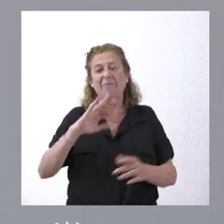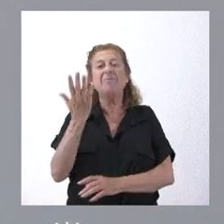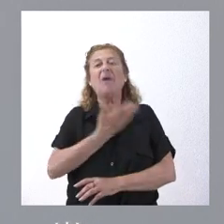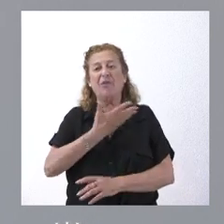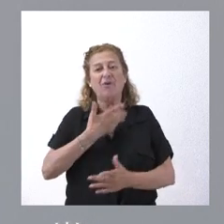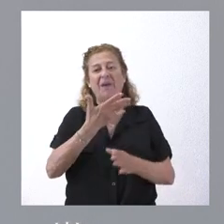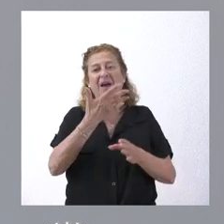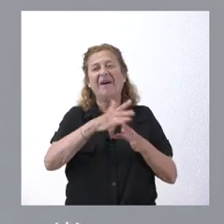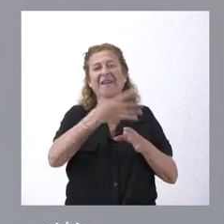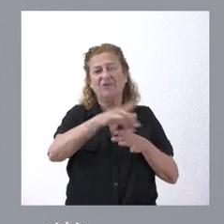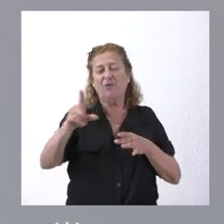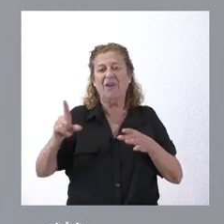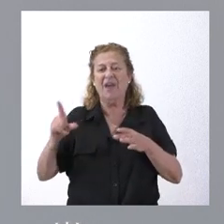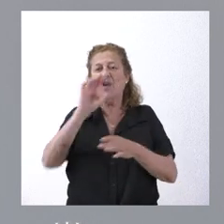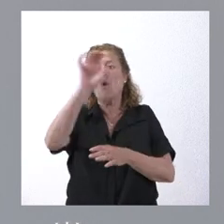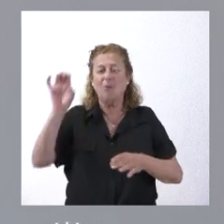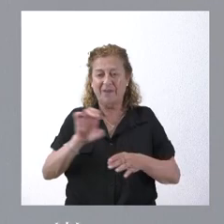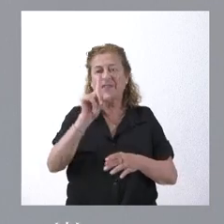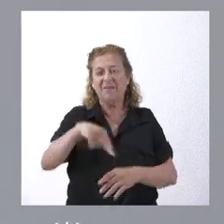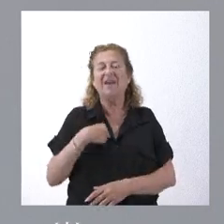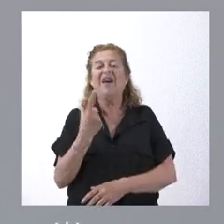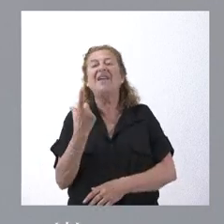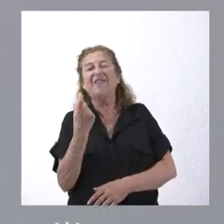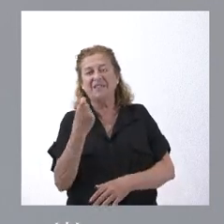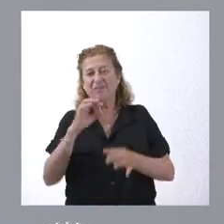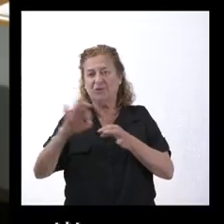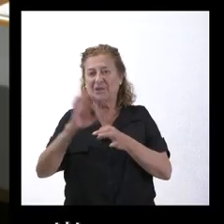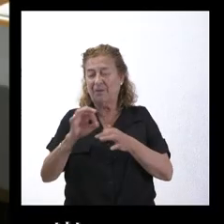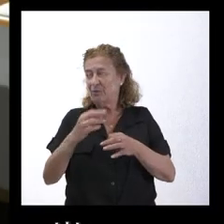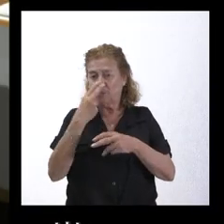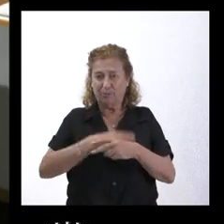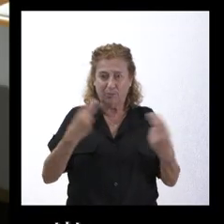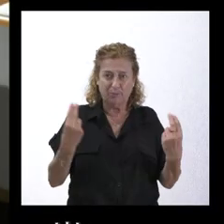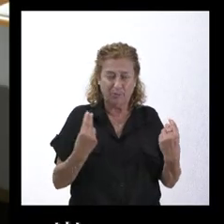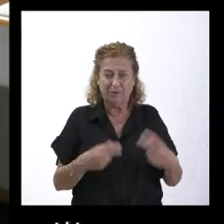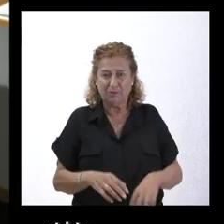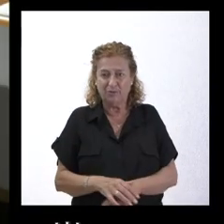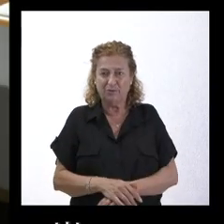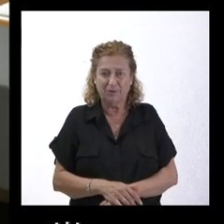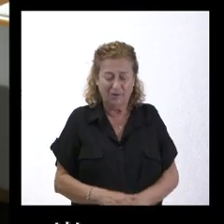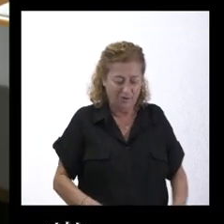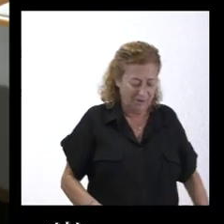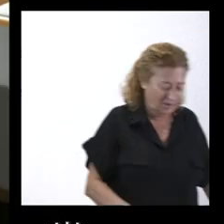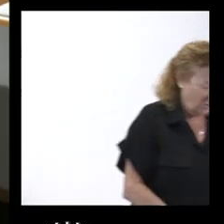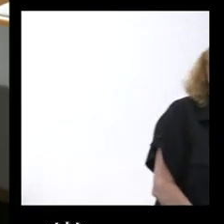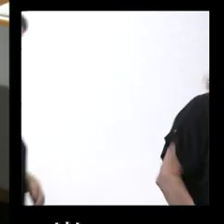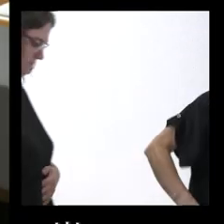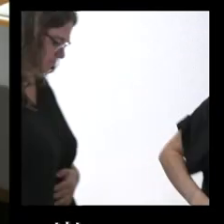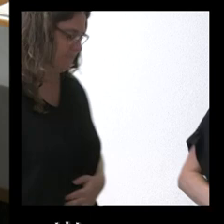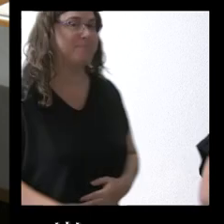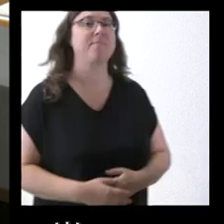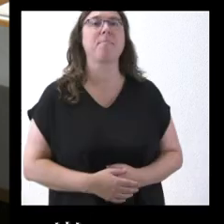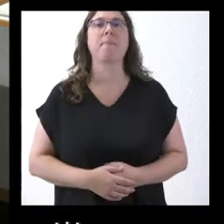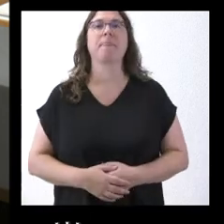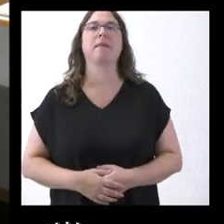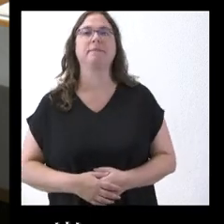las comunidades autónomas que también necesitamos financiar nuestros servicios públicos. Sí, precisamente el año pasado se retrasó la aprobación del presupuesto por